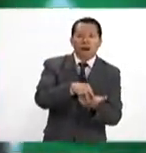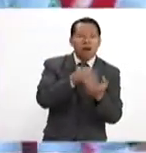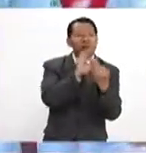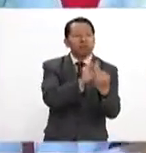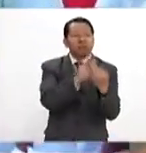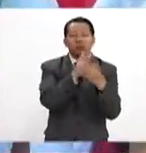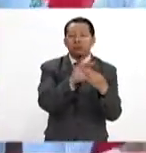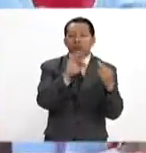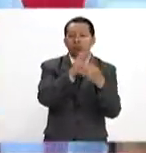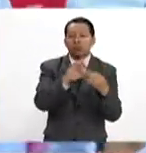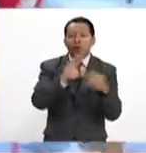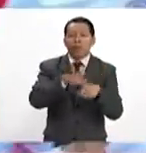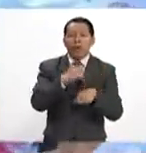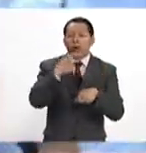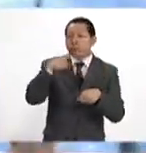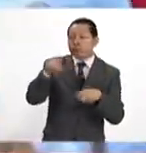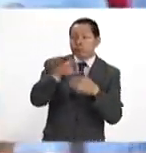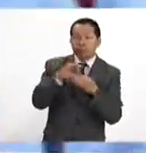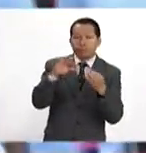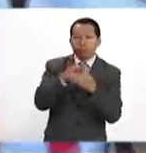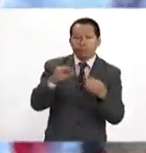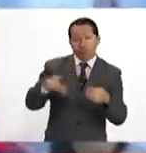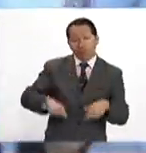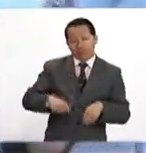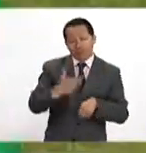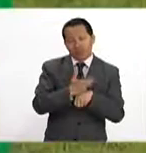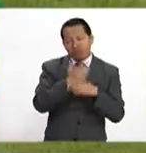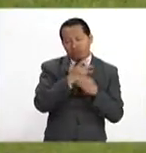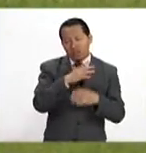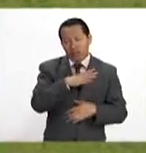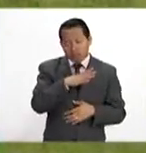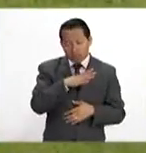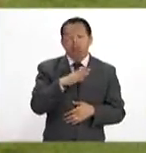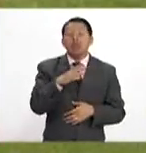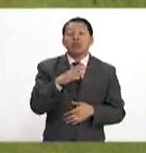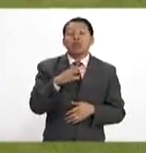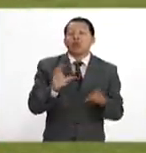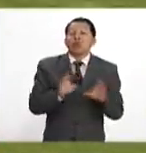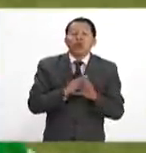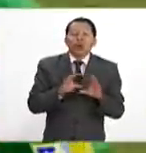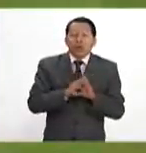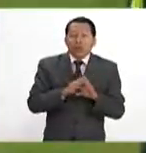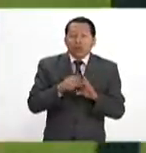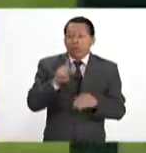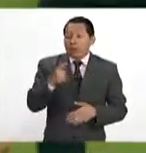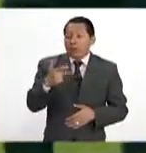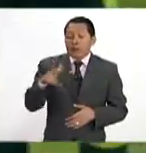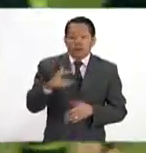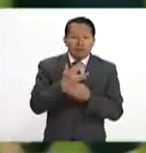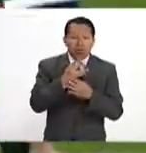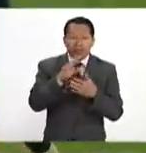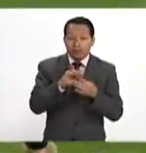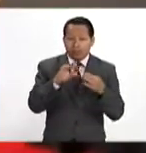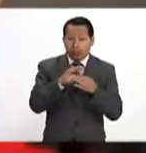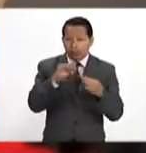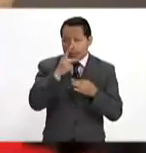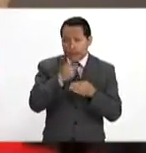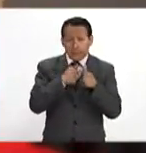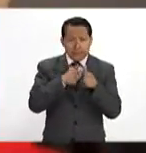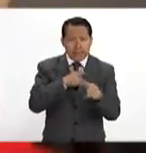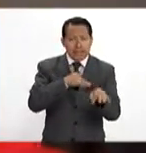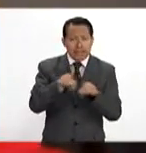acusaciones en su contra interpuestas por el gobierno de los Estados Unidos. A través de un comunicado, la PGR informó que seguirá